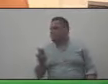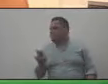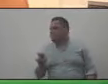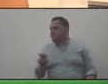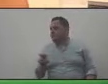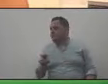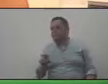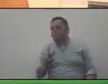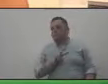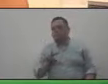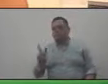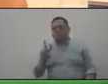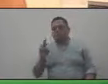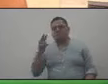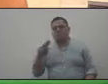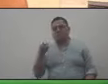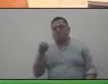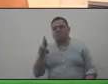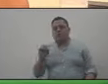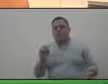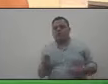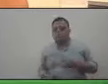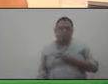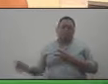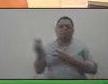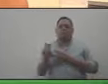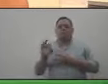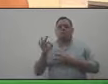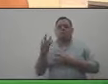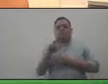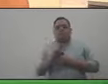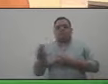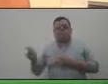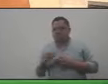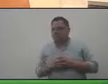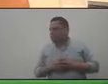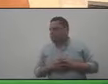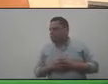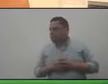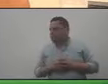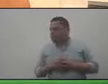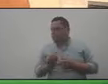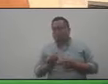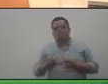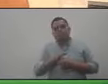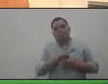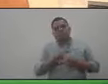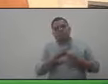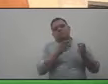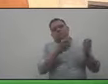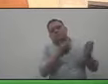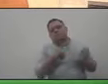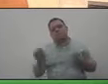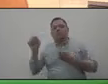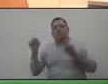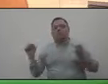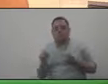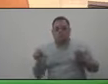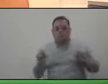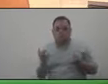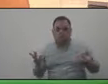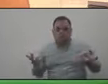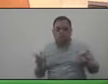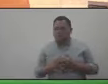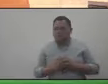de segundo nivel, que era el oro, que suba a tercer nivel, que a la gente que a veces no ha salido ni de su vereda, mandarla a Bogotá, no solamente es